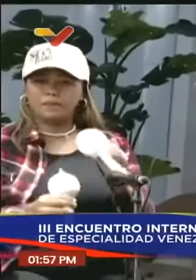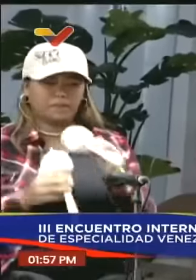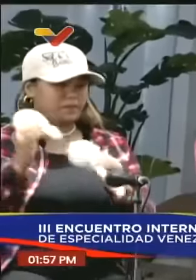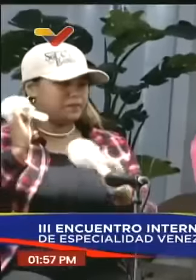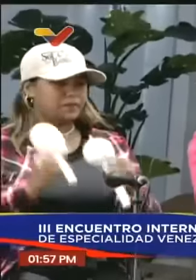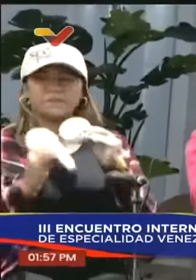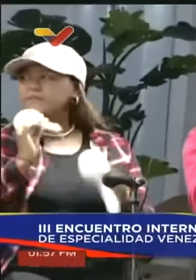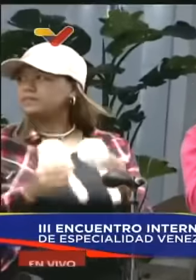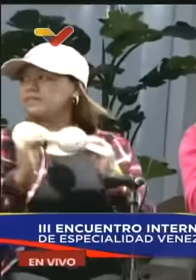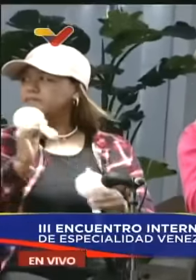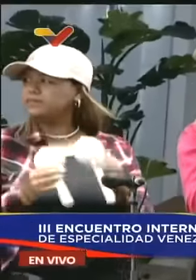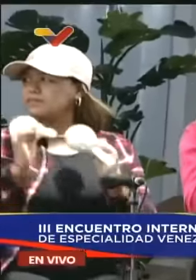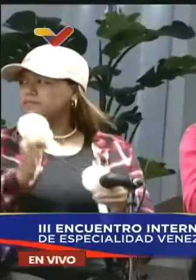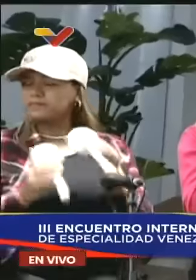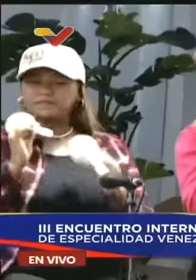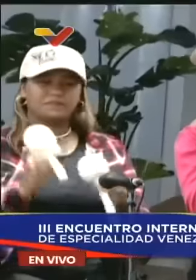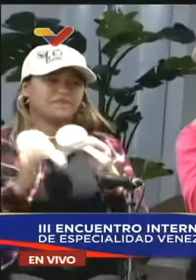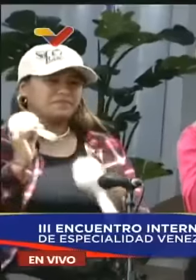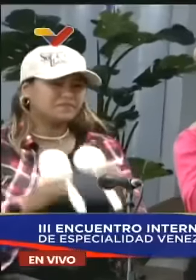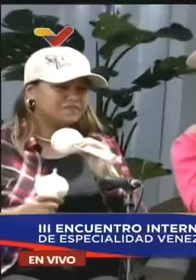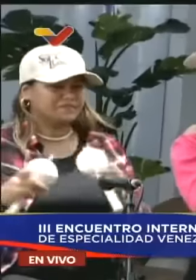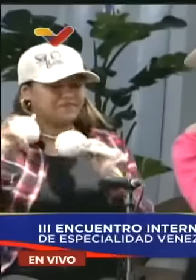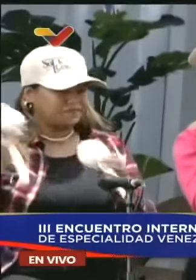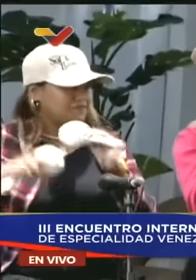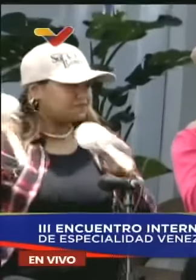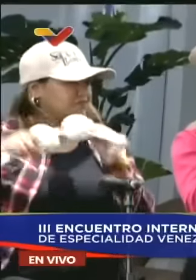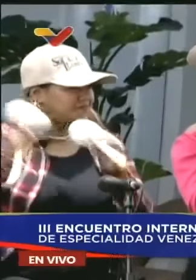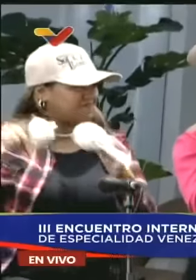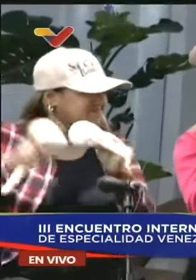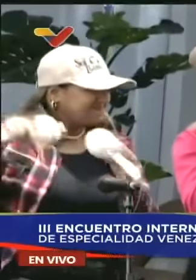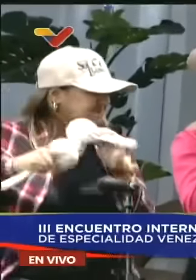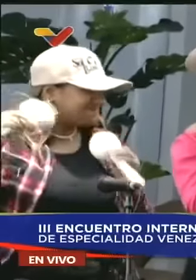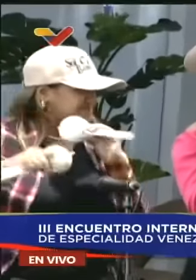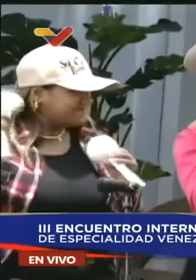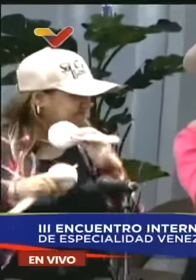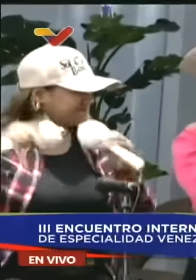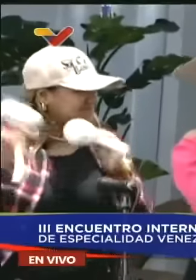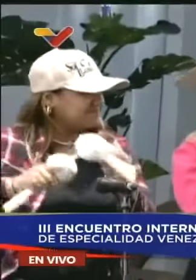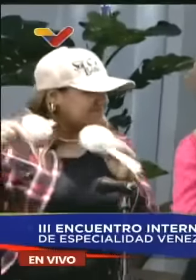que come sapo se pone flaco y hueso caricar. No es amuro ni el aruco